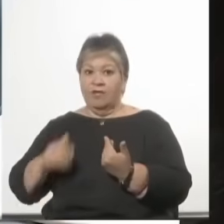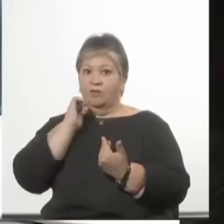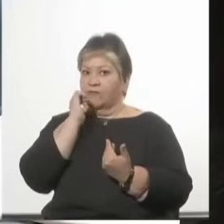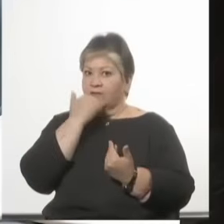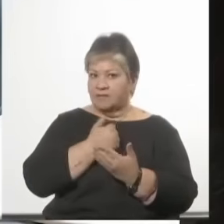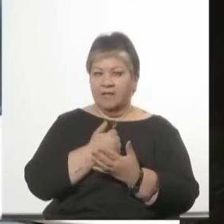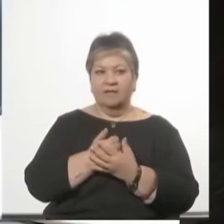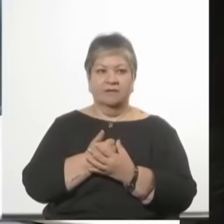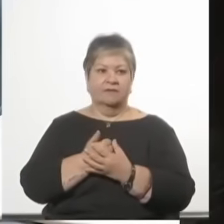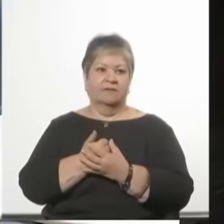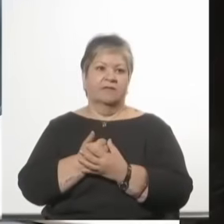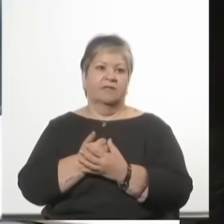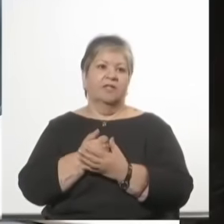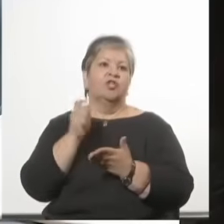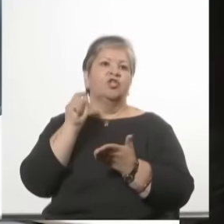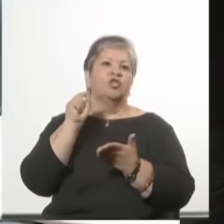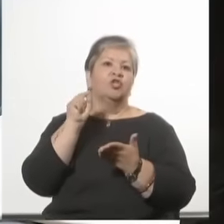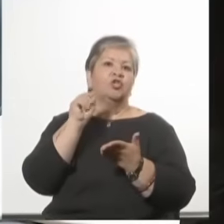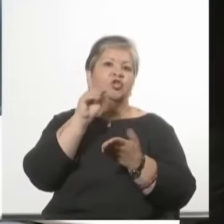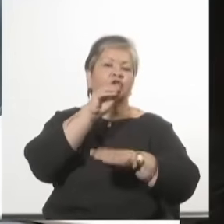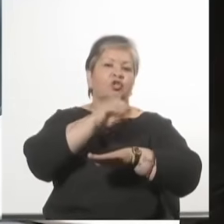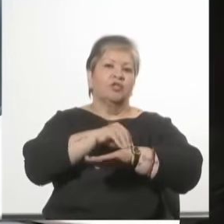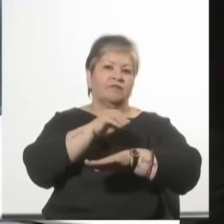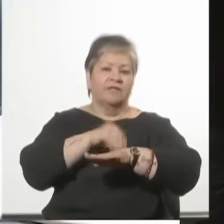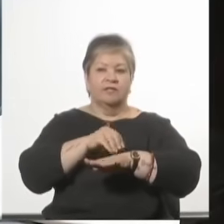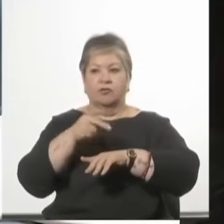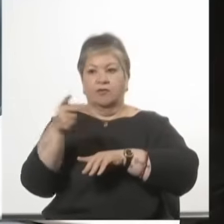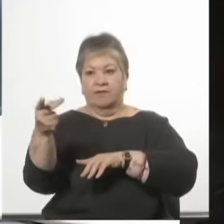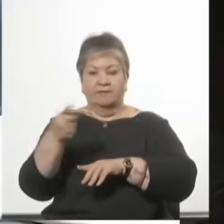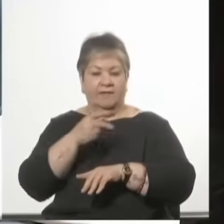Y las notificaciones se efectuaron entre las partes.